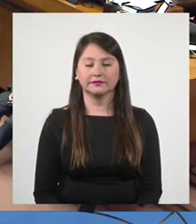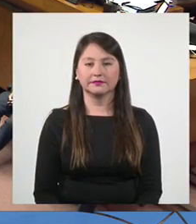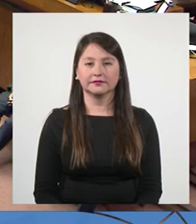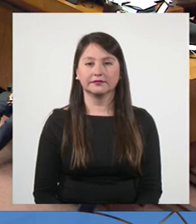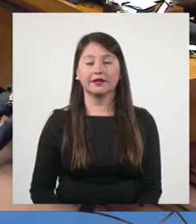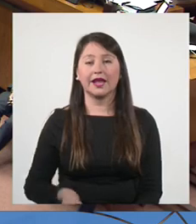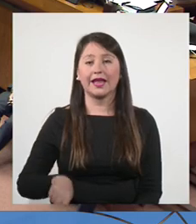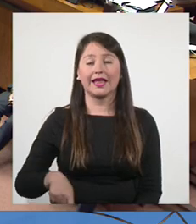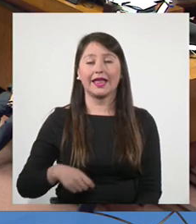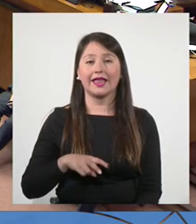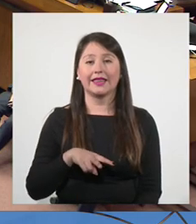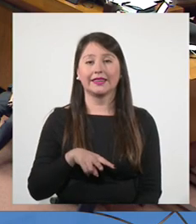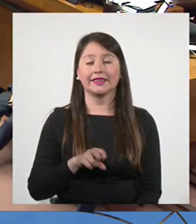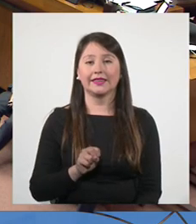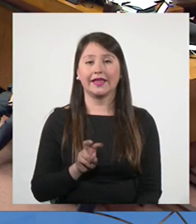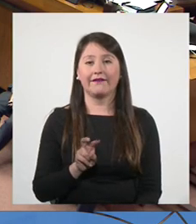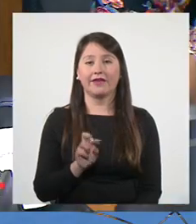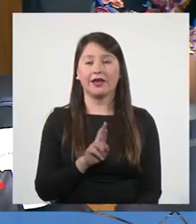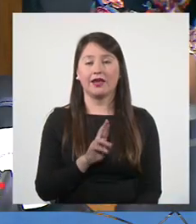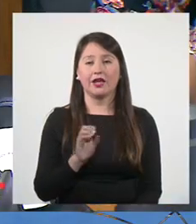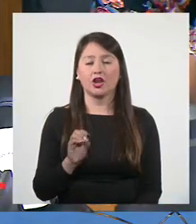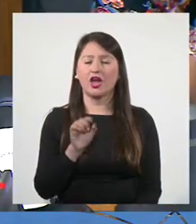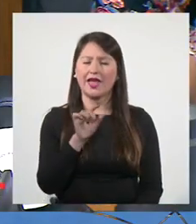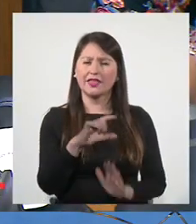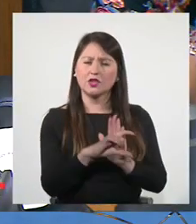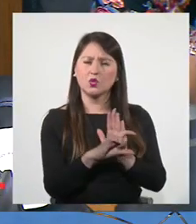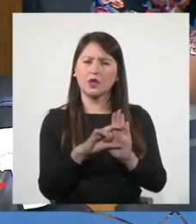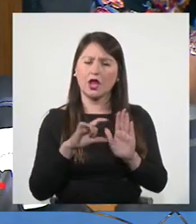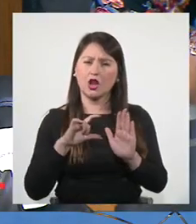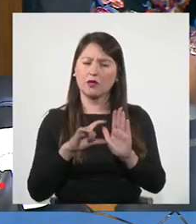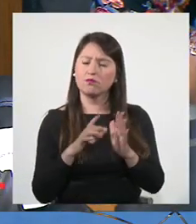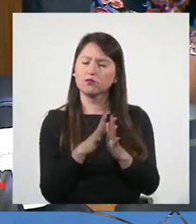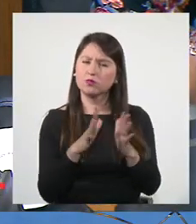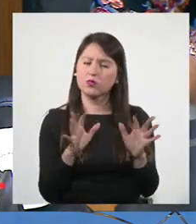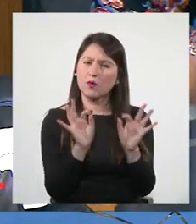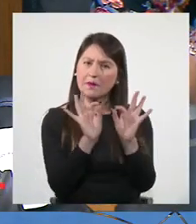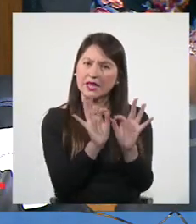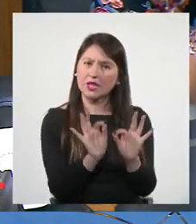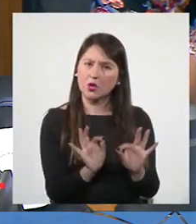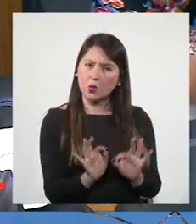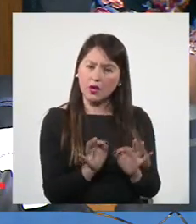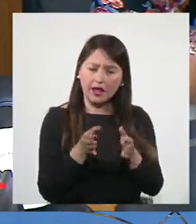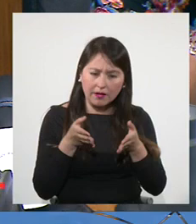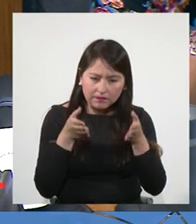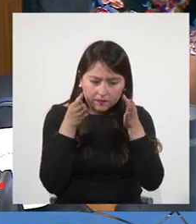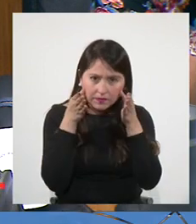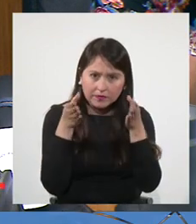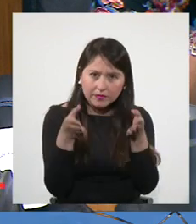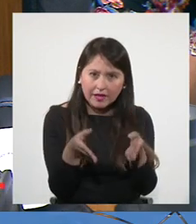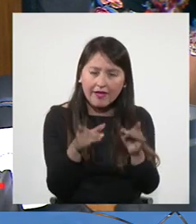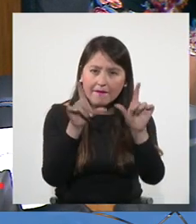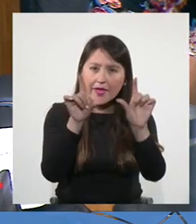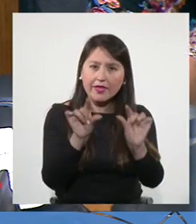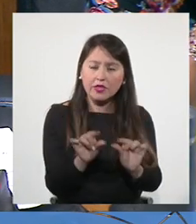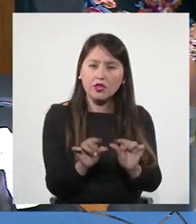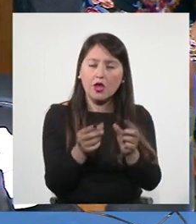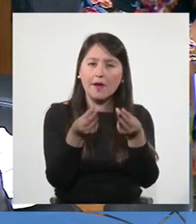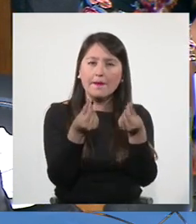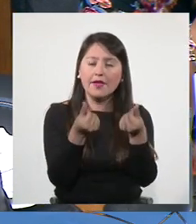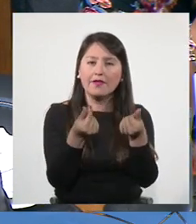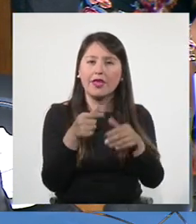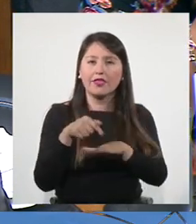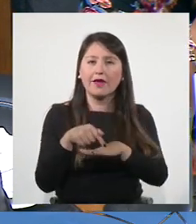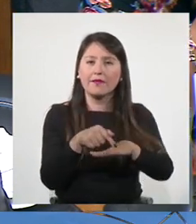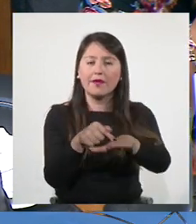Senador Navarro y el Ejecutivo. Sí, esta es una glosa muy particular porque si bien va en la línea correcta de bajar la tarifa para los adultos mayores en el